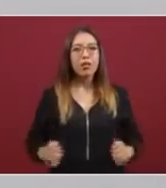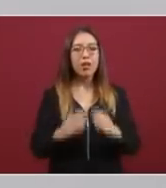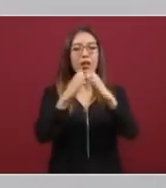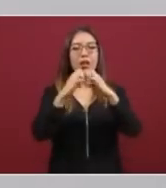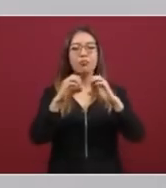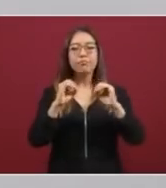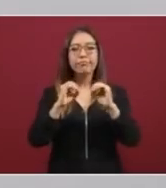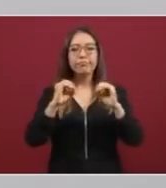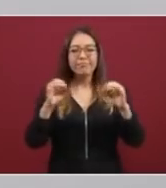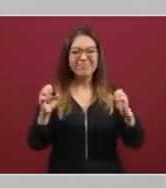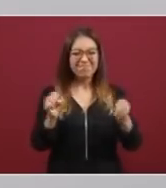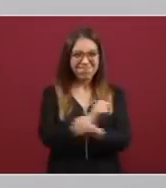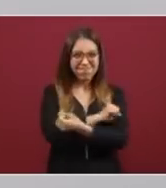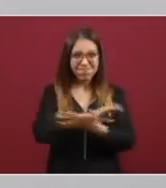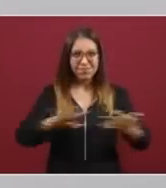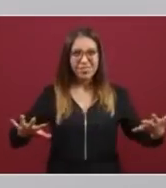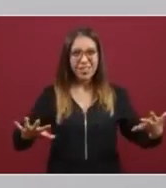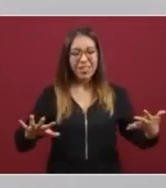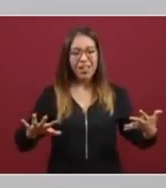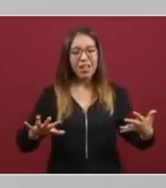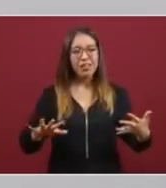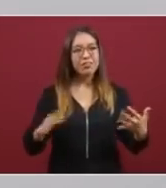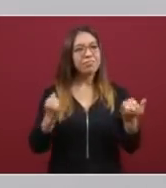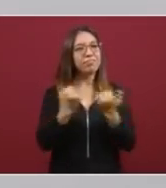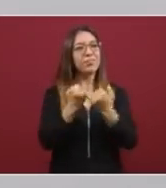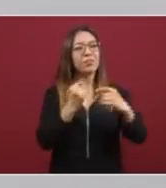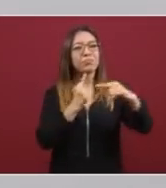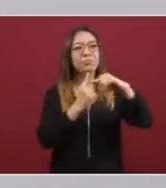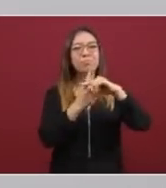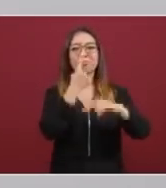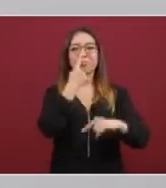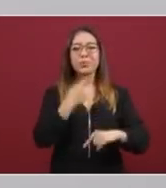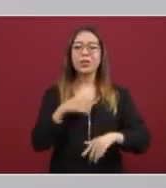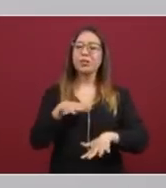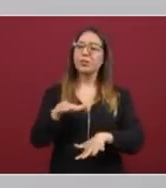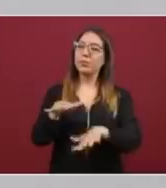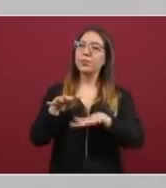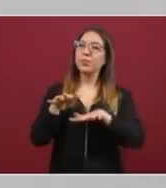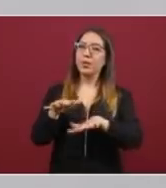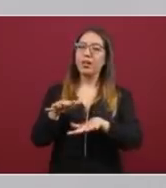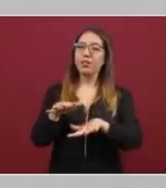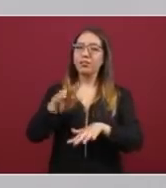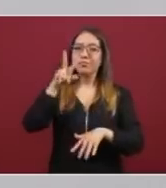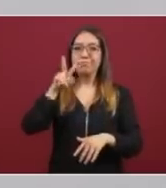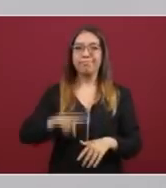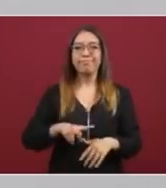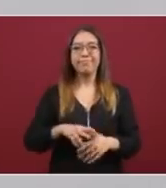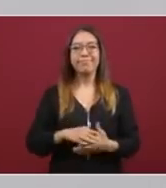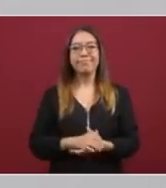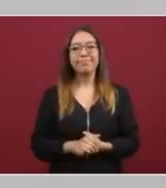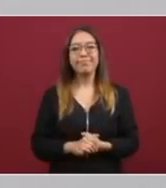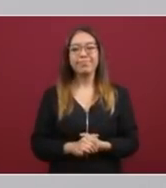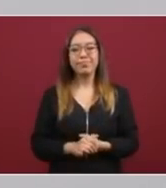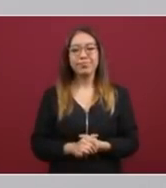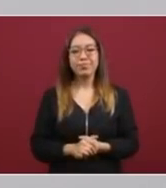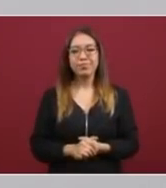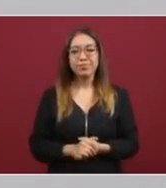desastre, como lo hace la Cruz Roja, es una